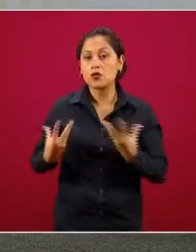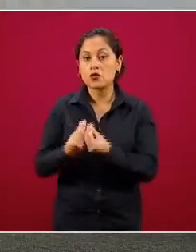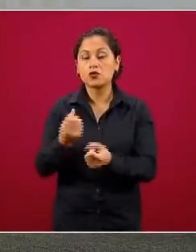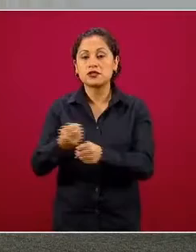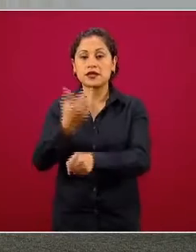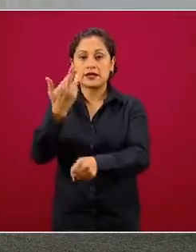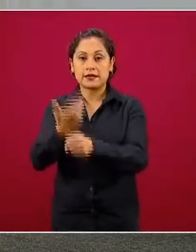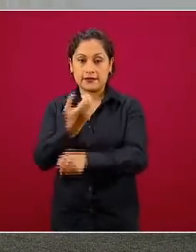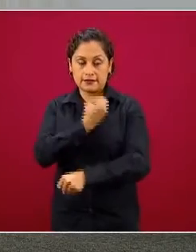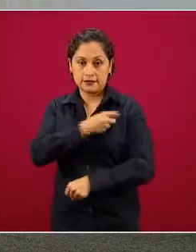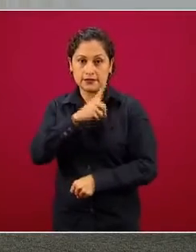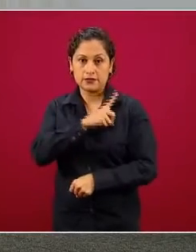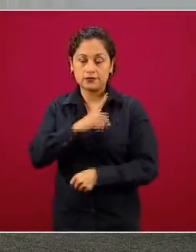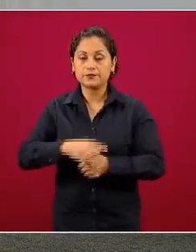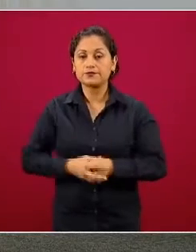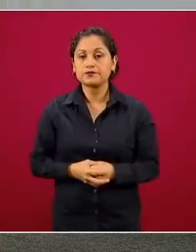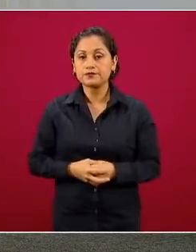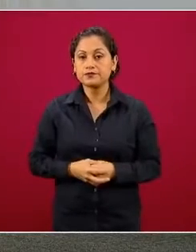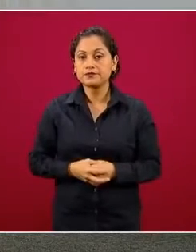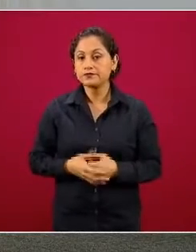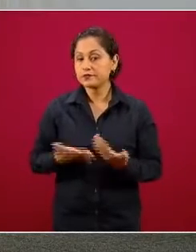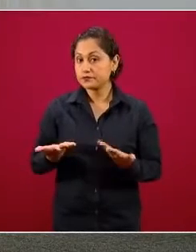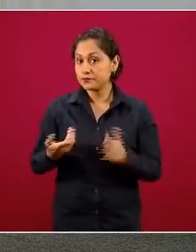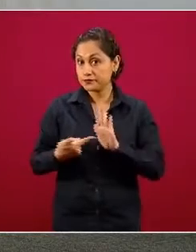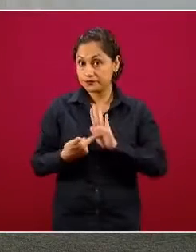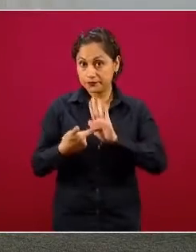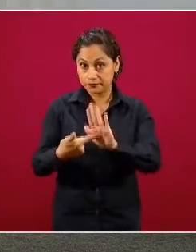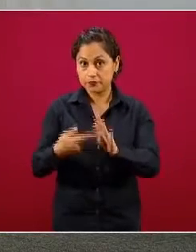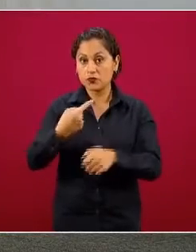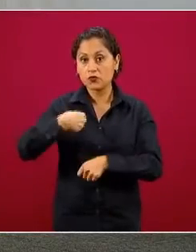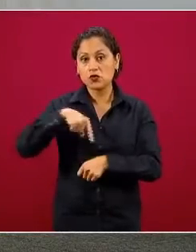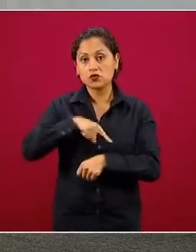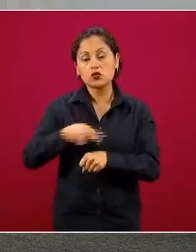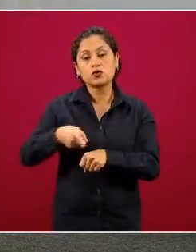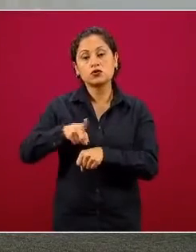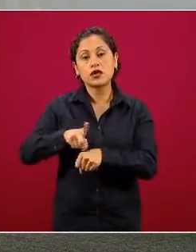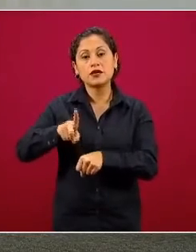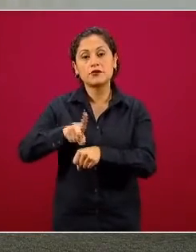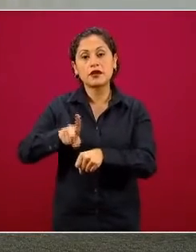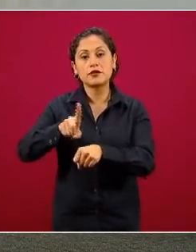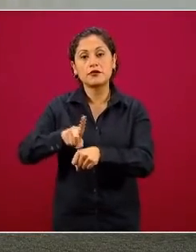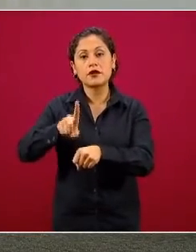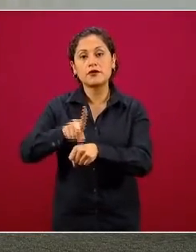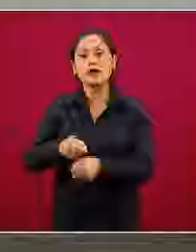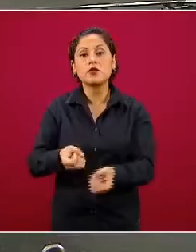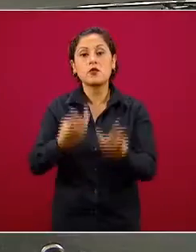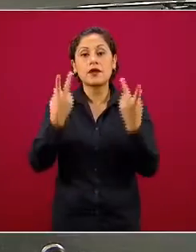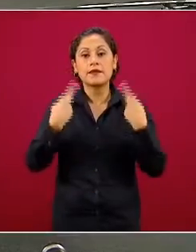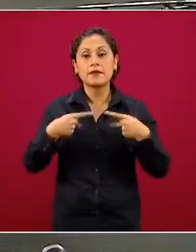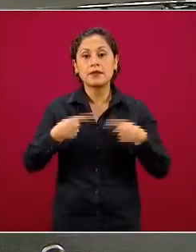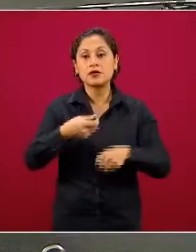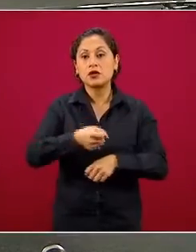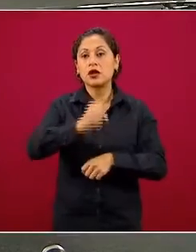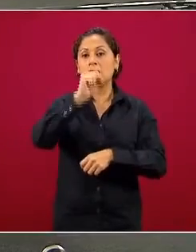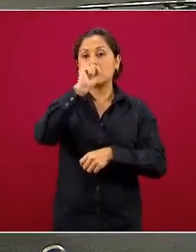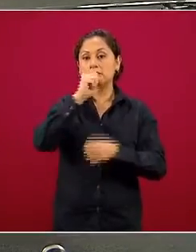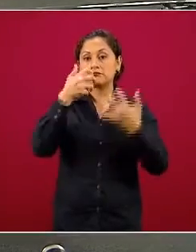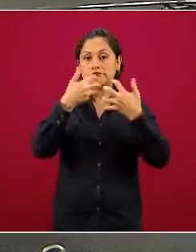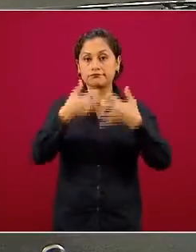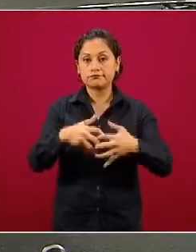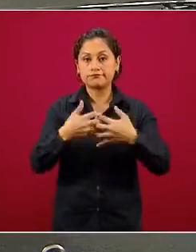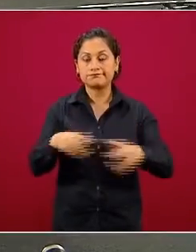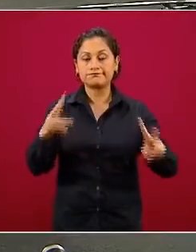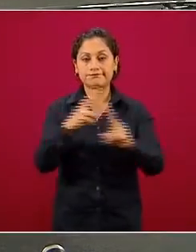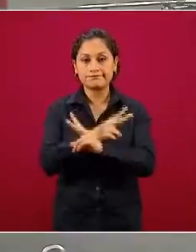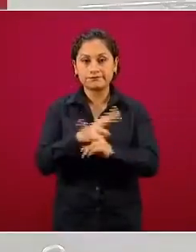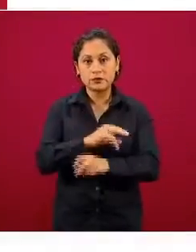Entonces, nosotros evaluamos permanentemente el número de pacientes intubados y no intubados,